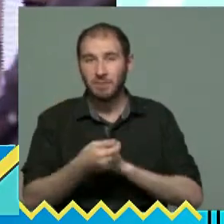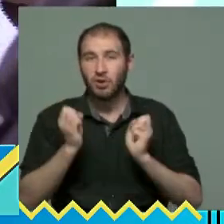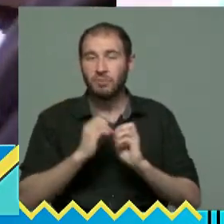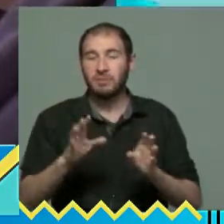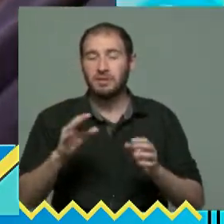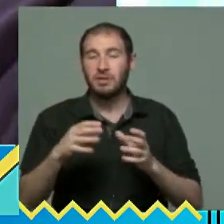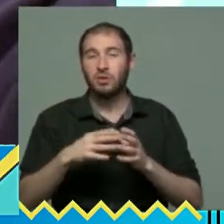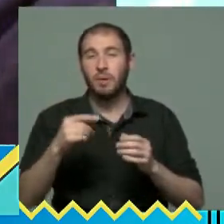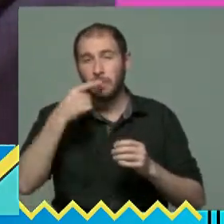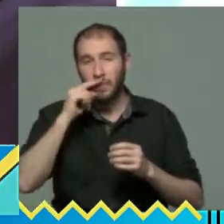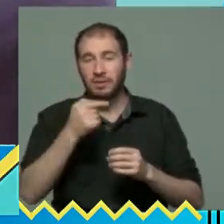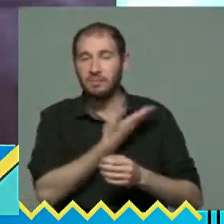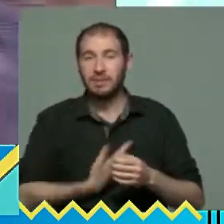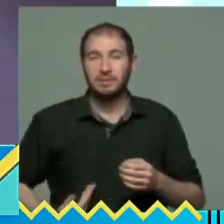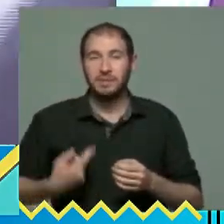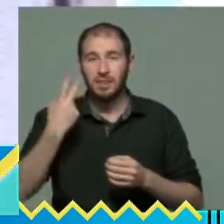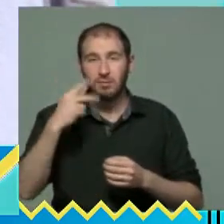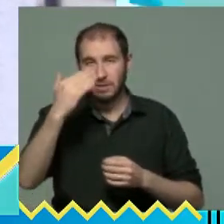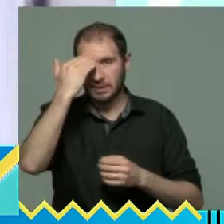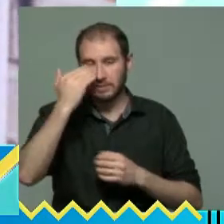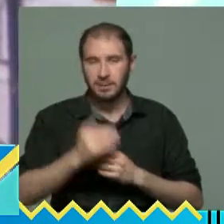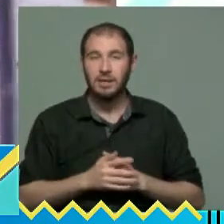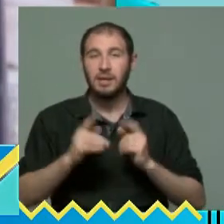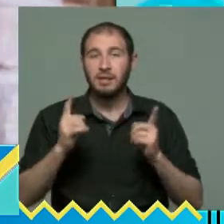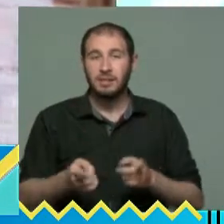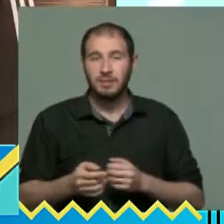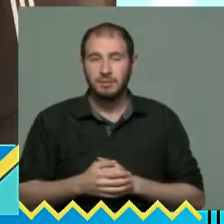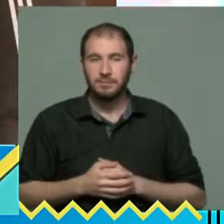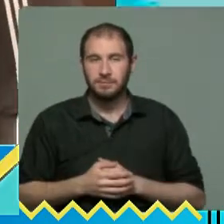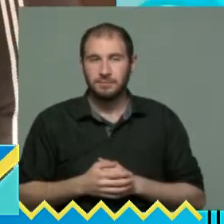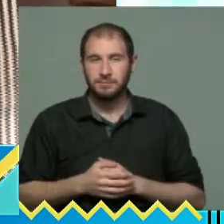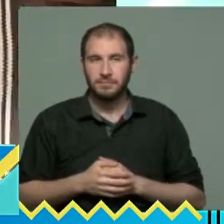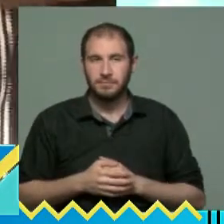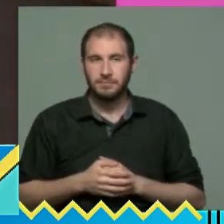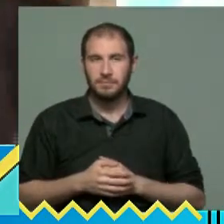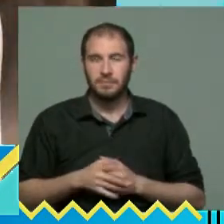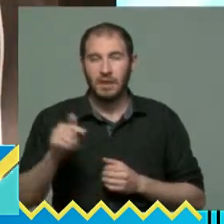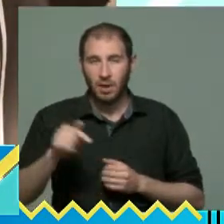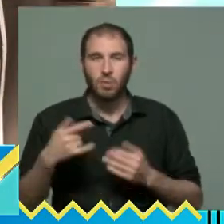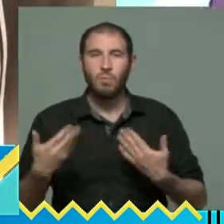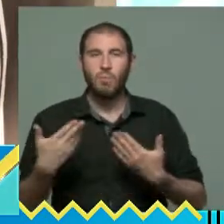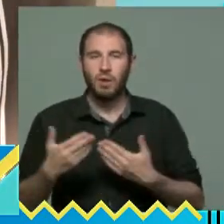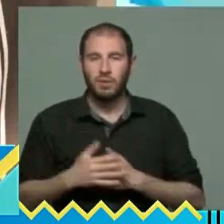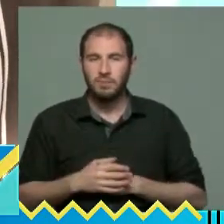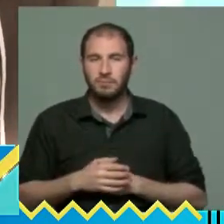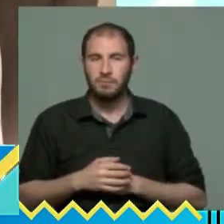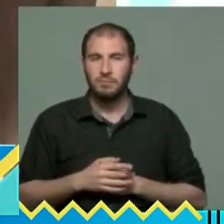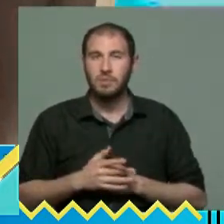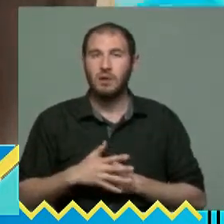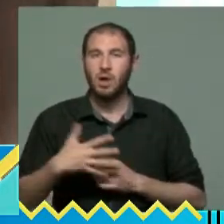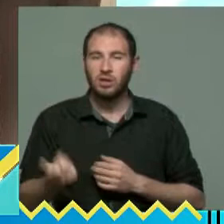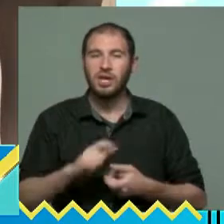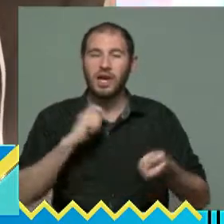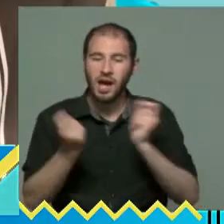cuando eligieron a Mauricio Macri presidente en el 2015 y están viendo un gobierno que está siendo capaz de poder lograr